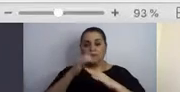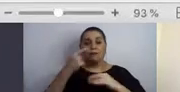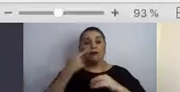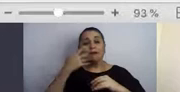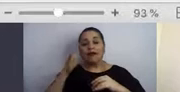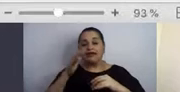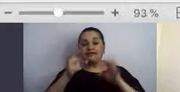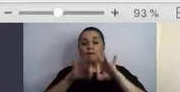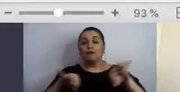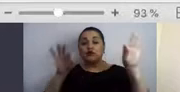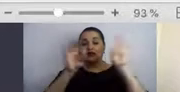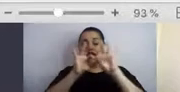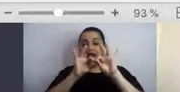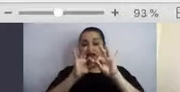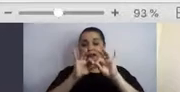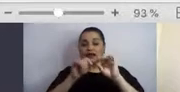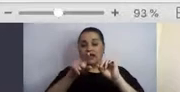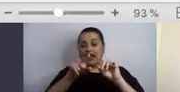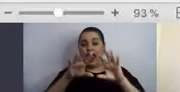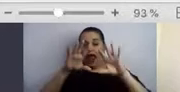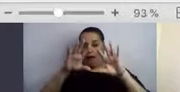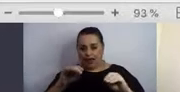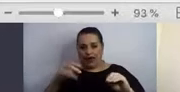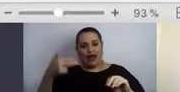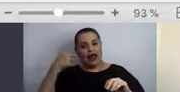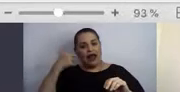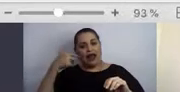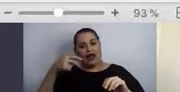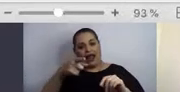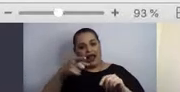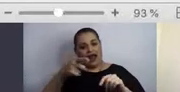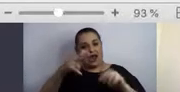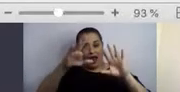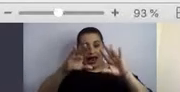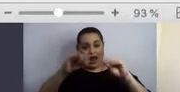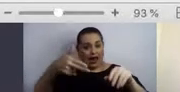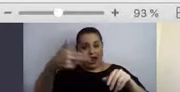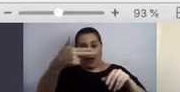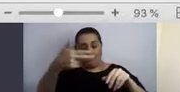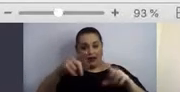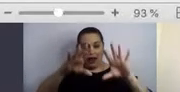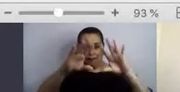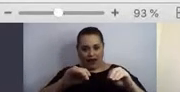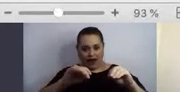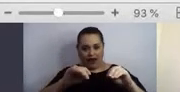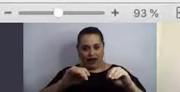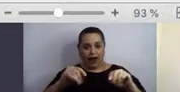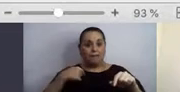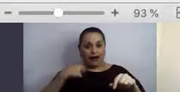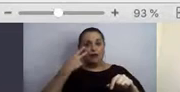importante apagar tu cámara para que podamos ver a la intérprete, porque no la podemos ubicar.